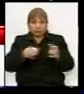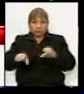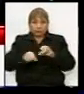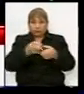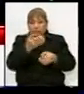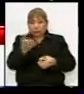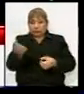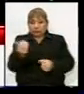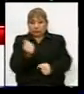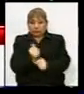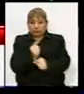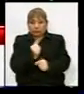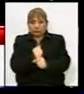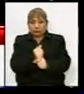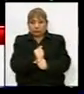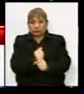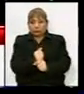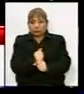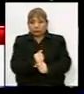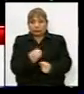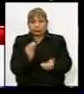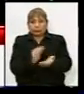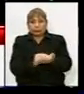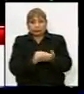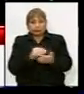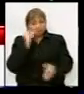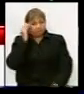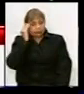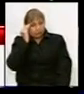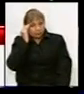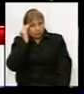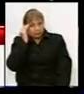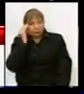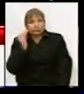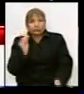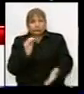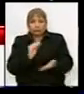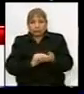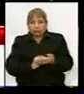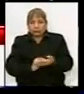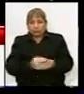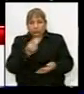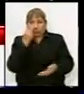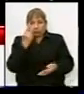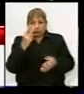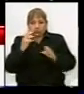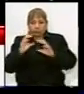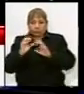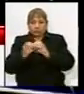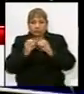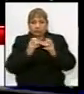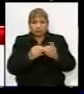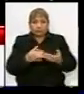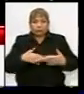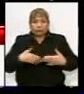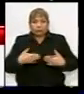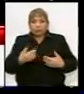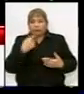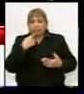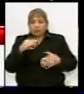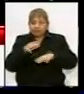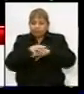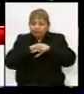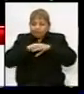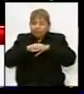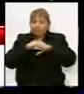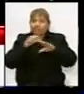trabajo en que sea mucho más reflexivas y sobre todo tengan dos tipos de visiones para poder ser analizadas y